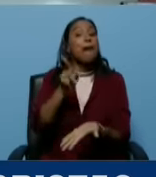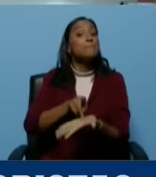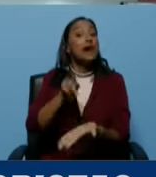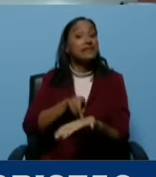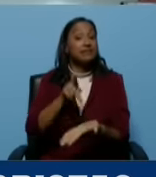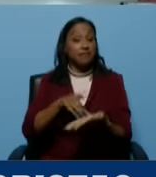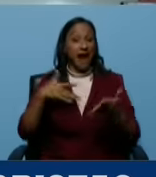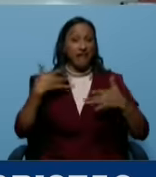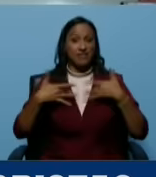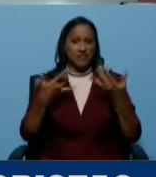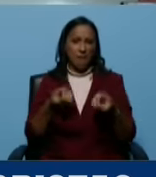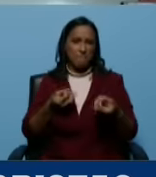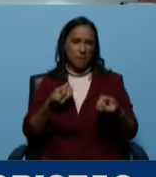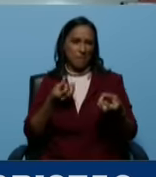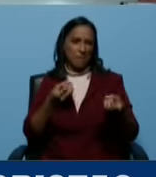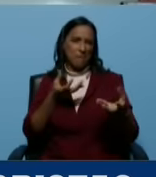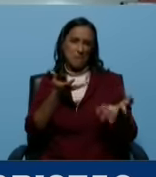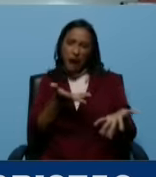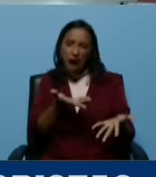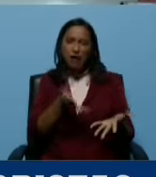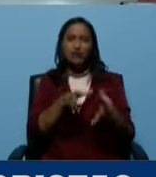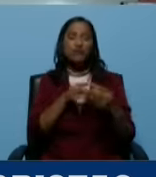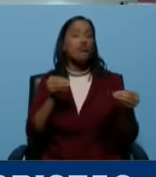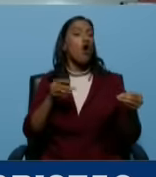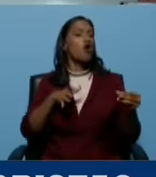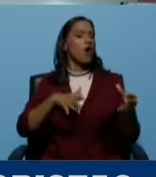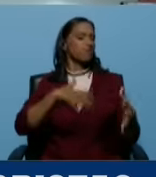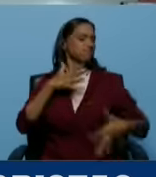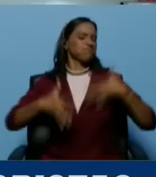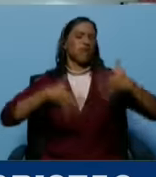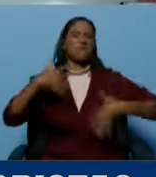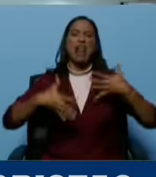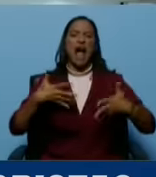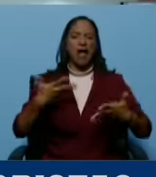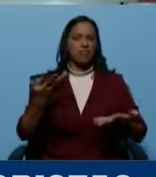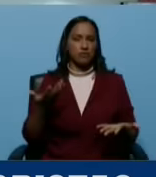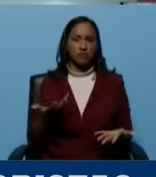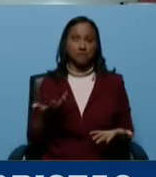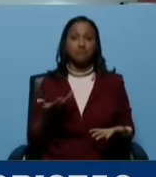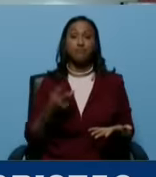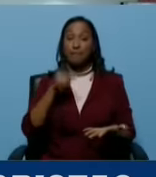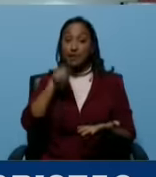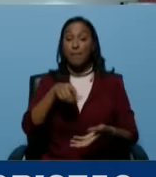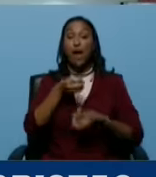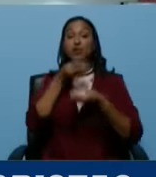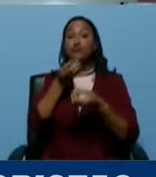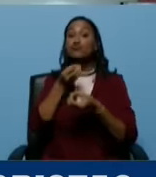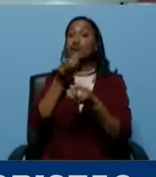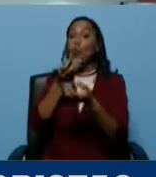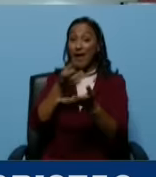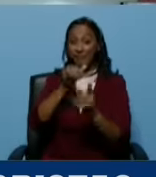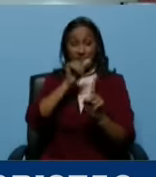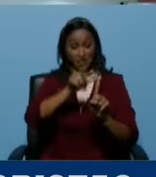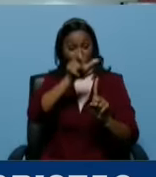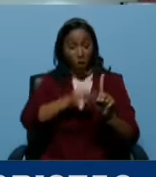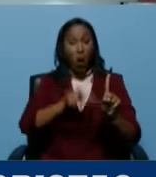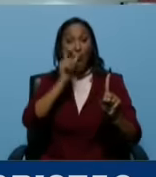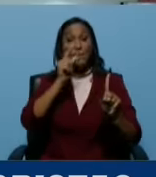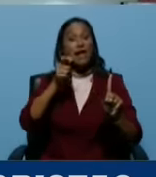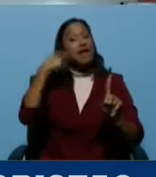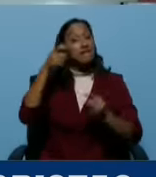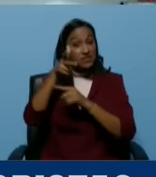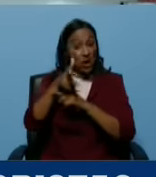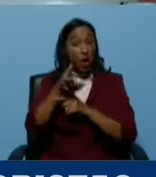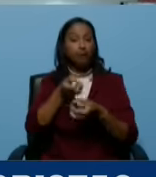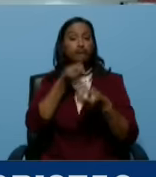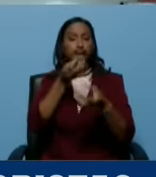actividades violentas y terroristas. Él allí también reseña que fue contactado, enlazado